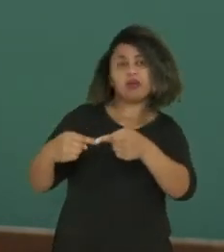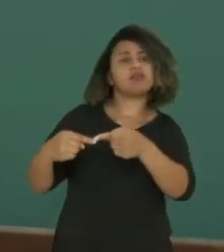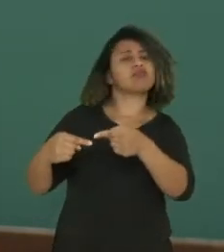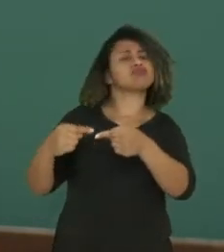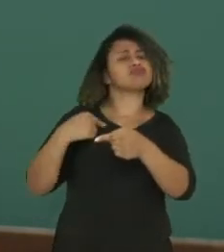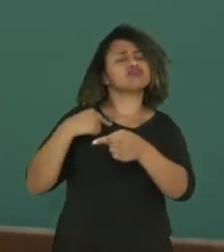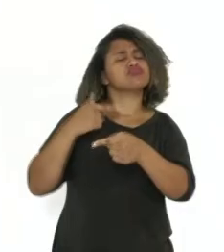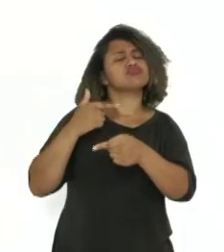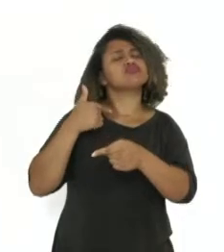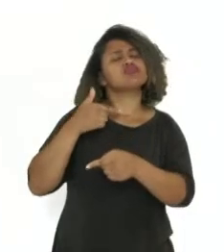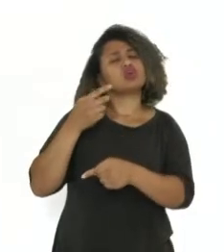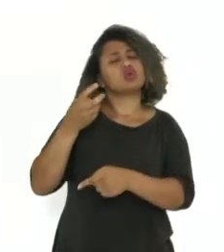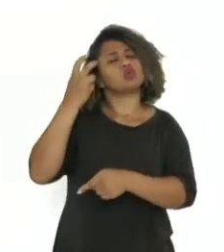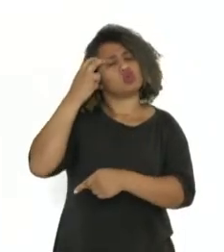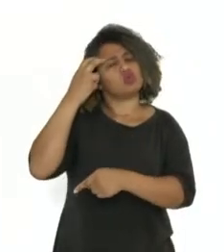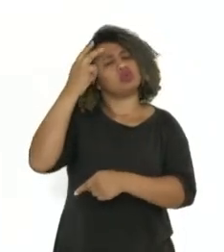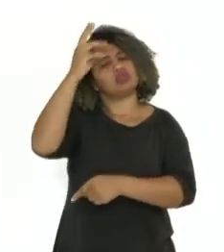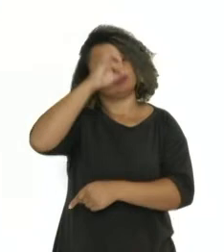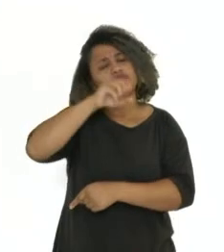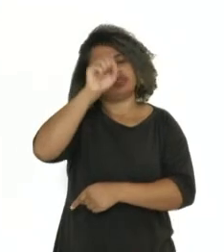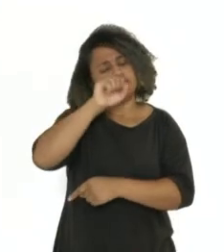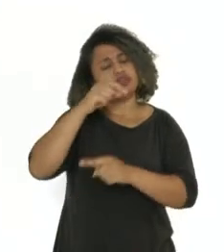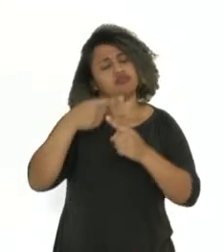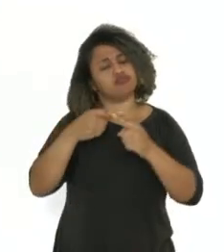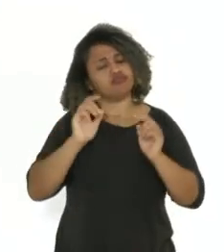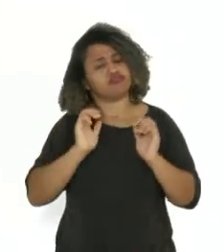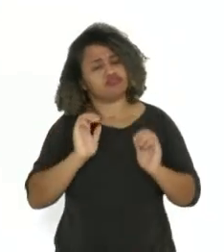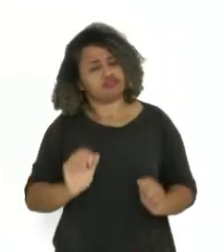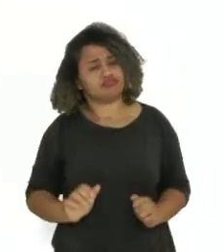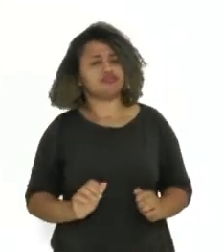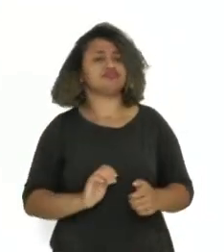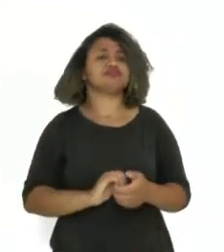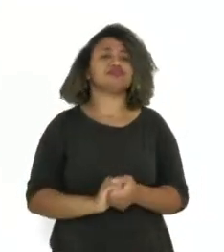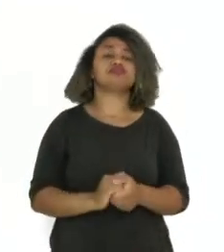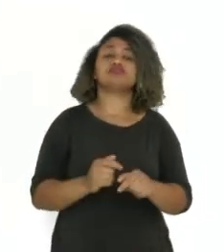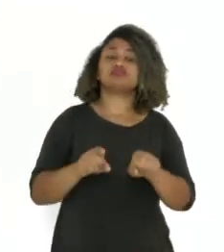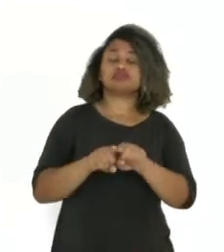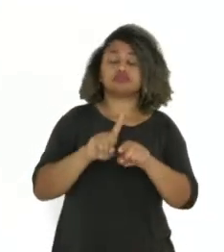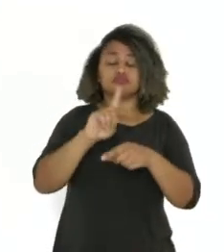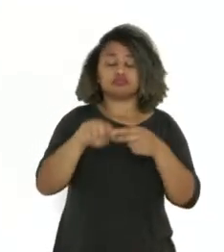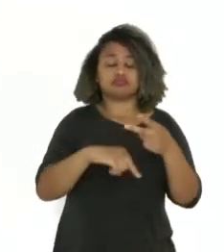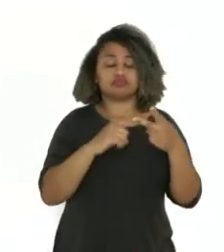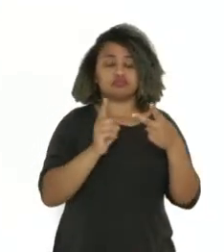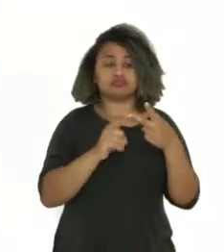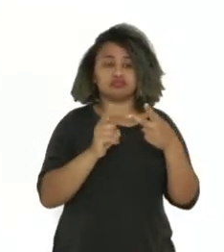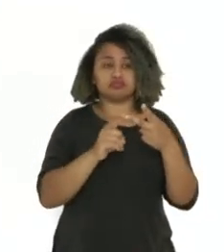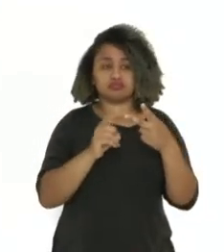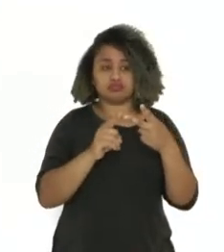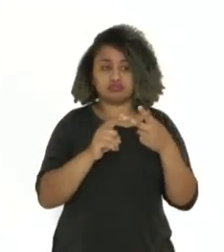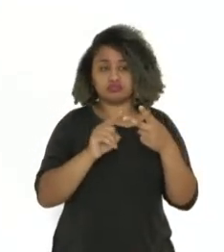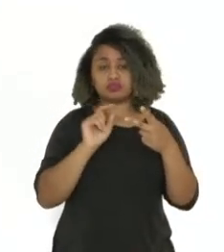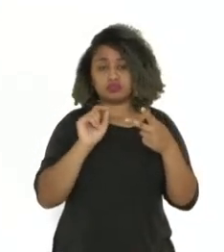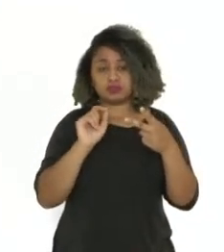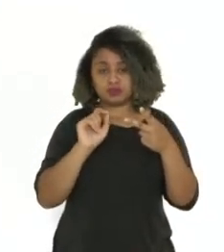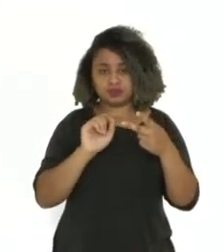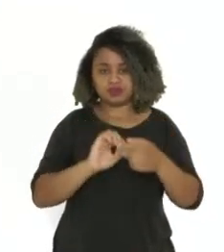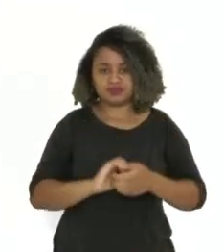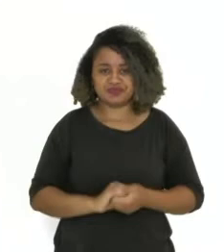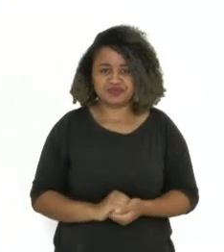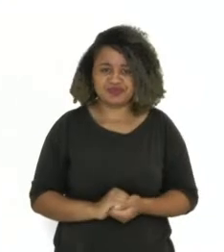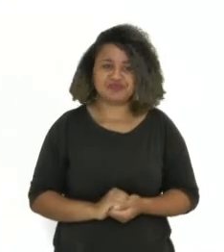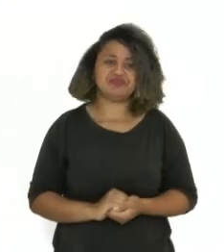somos cidadãos, né? Es todo producto de acción consciente y creativa de